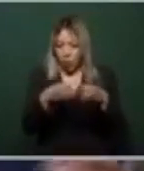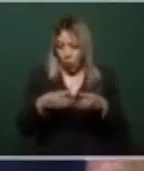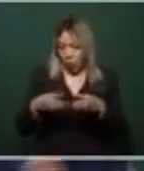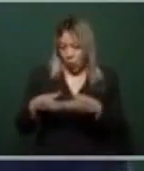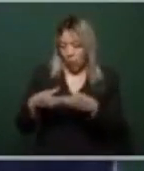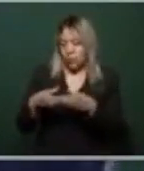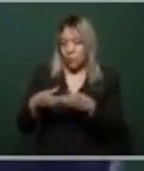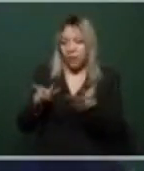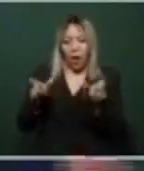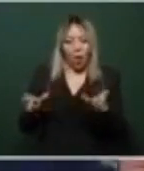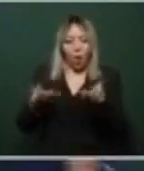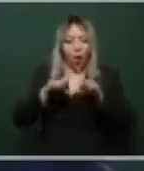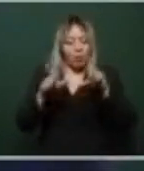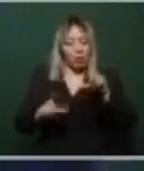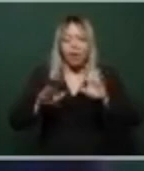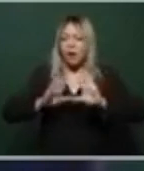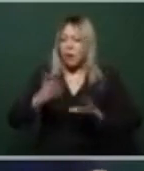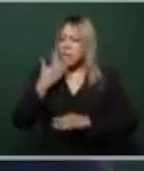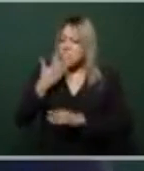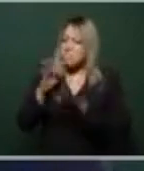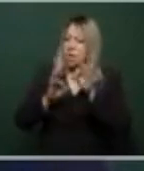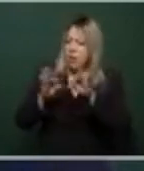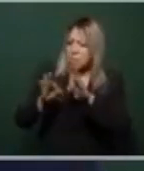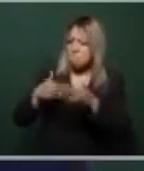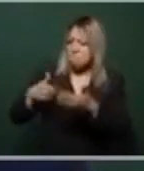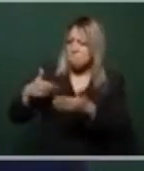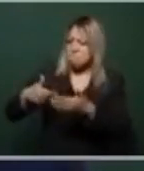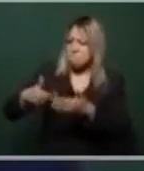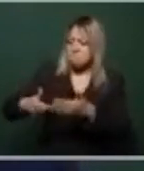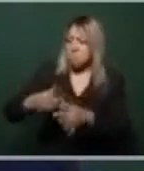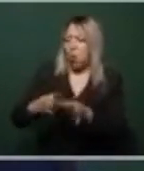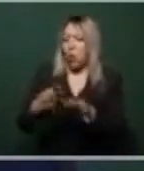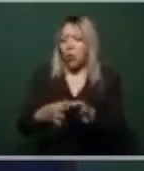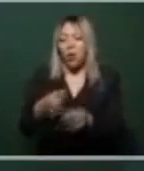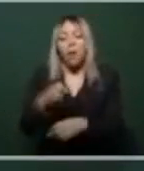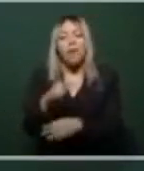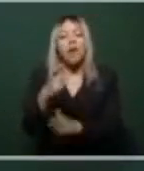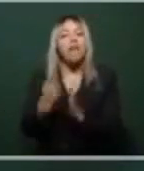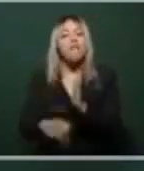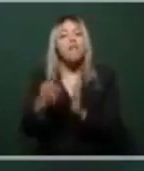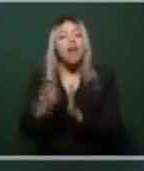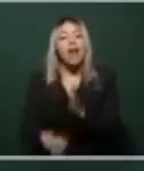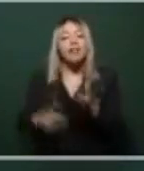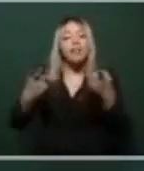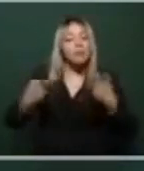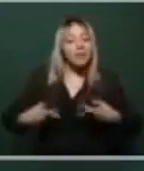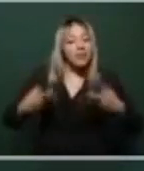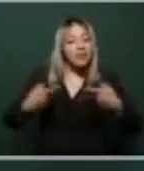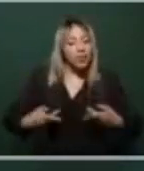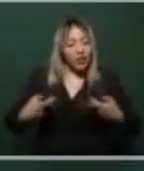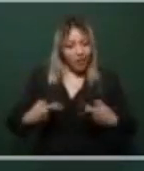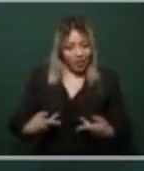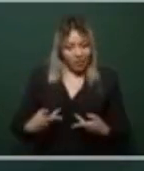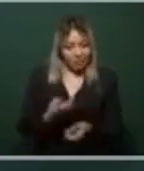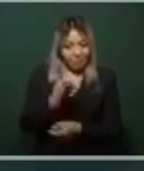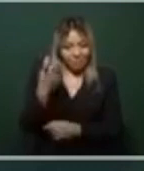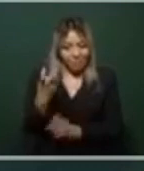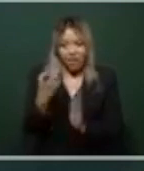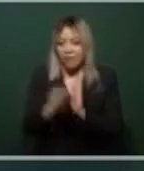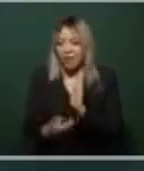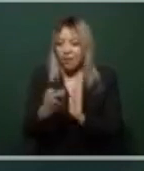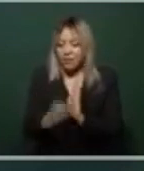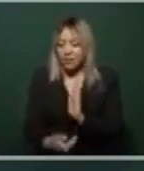venido trabajando muy bien desde hace tiempo, pero no hay los elementos suficientes,